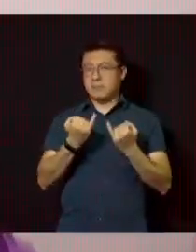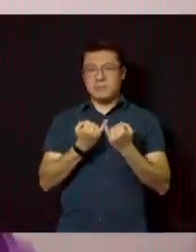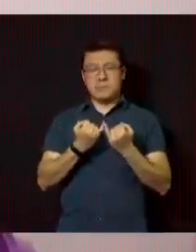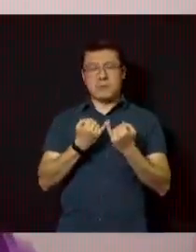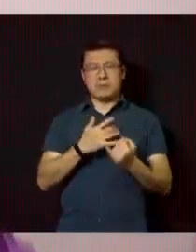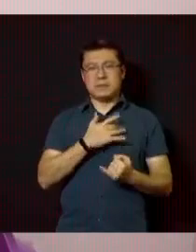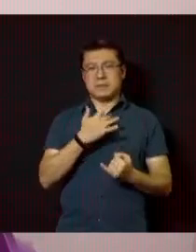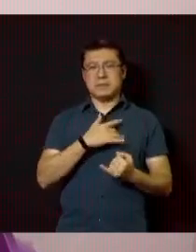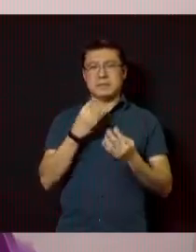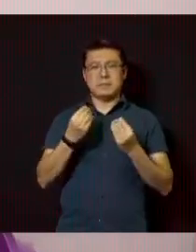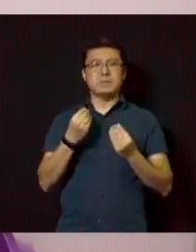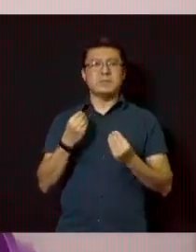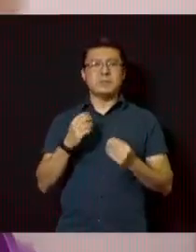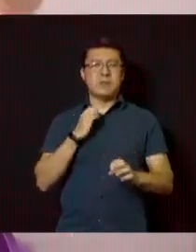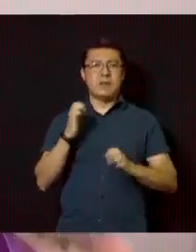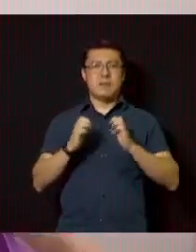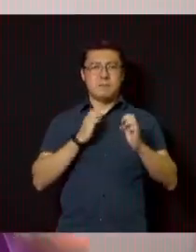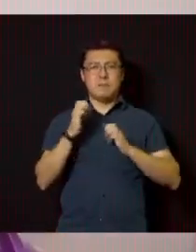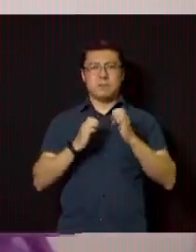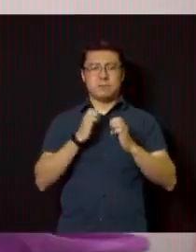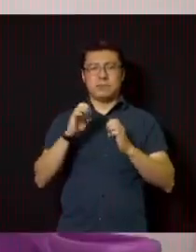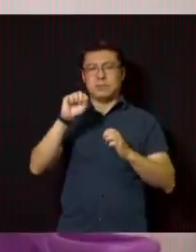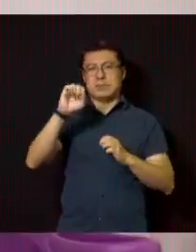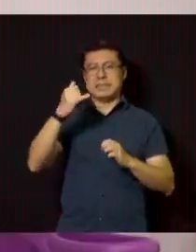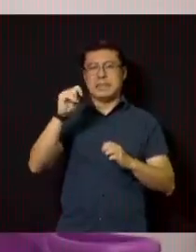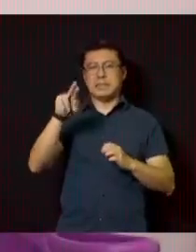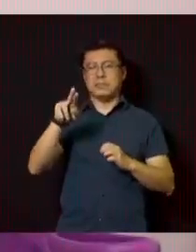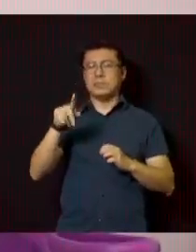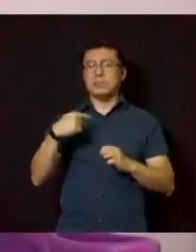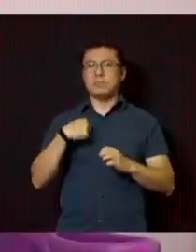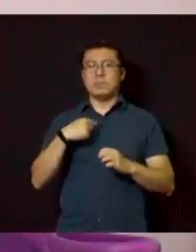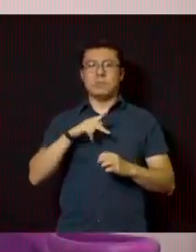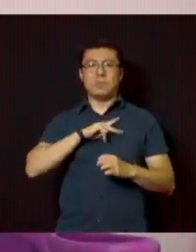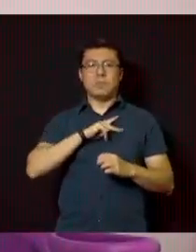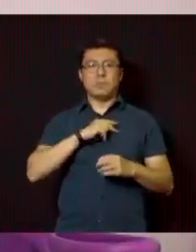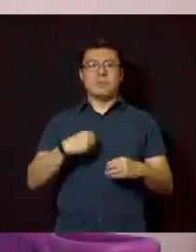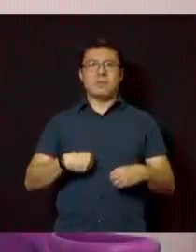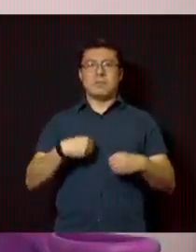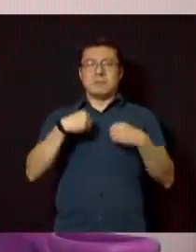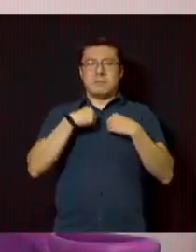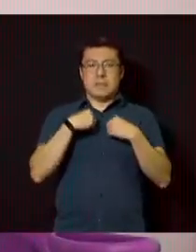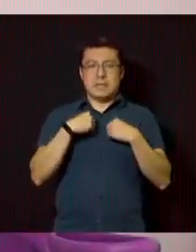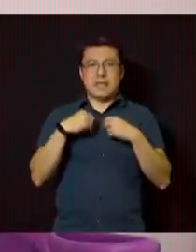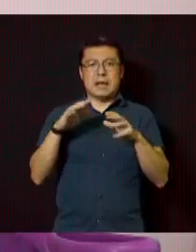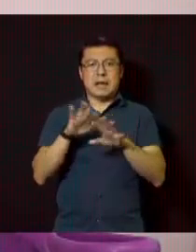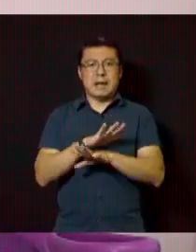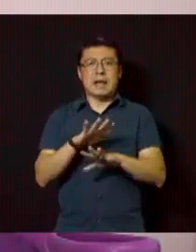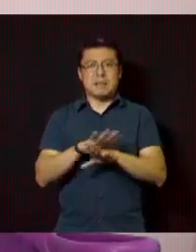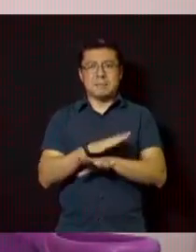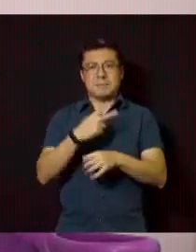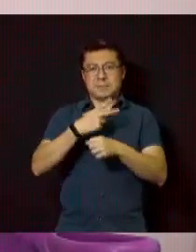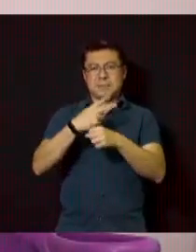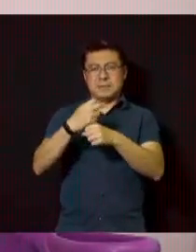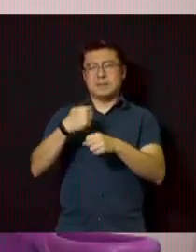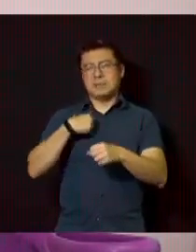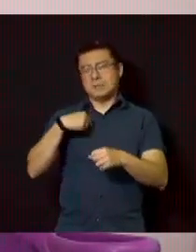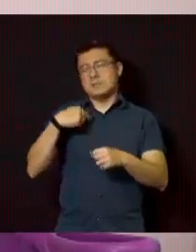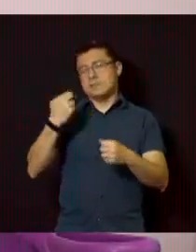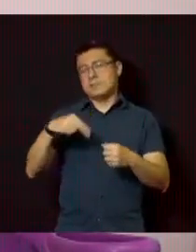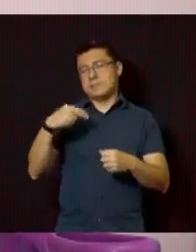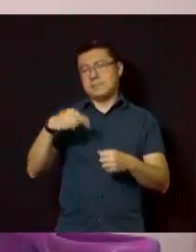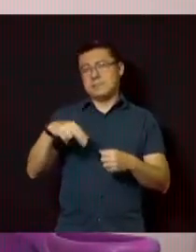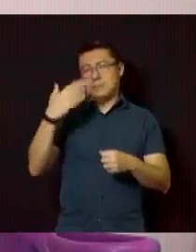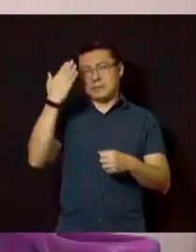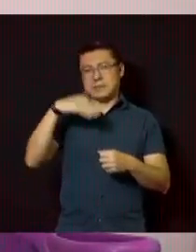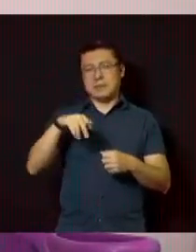poder compartir lo que ha sido Seitú en mi vida. Entonces, pues gracias por la presentación y como ya lo mencionaste, mi nombre es Patricia Monroy, me encuentro en la